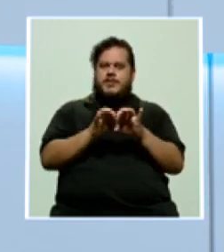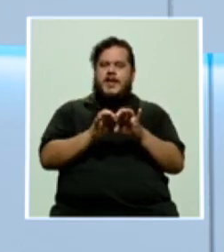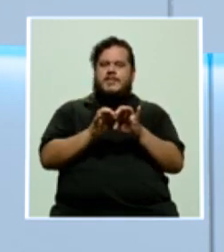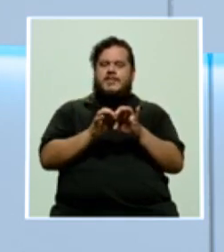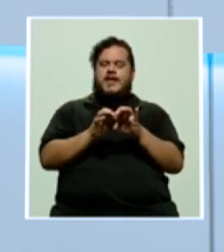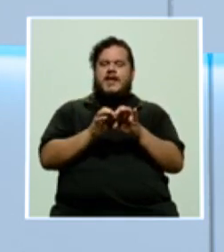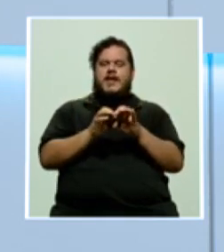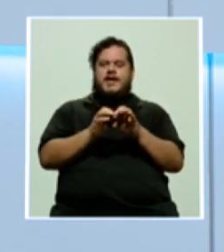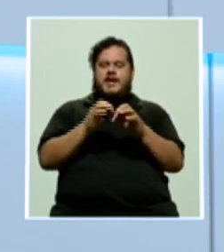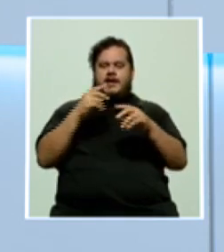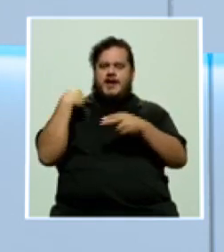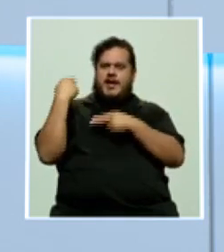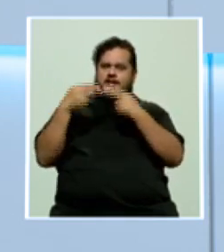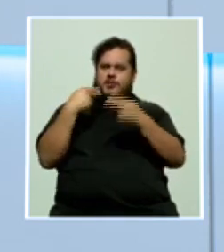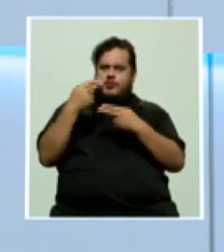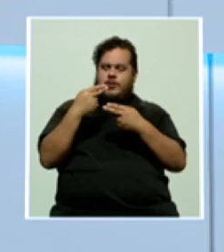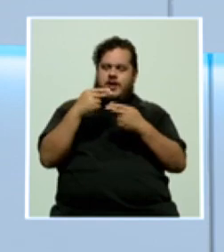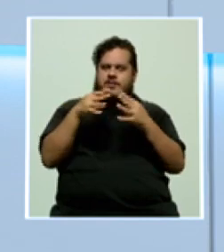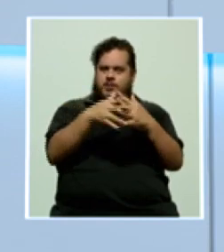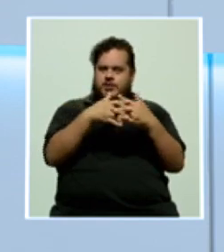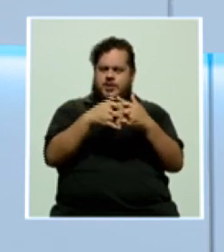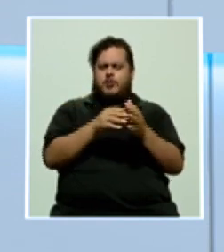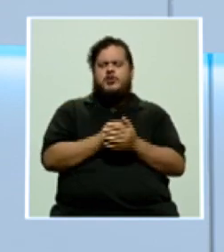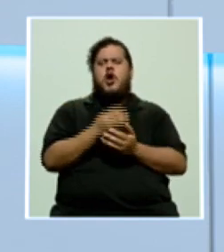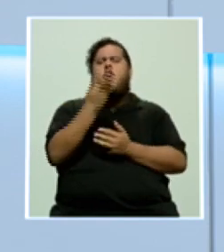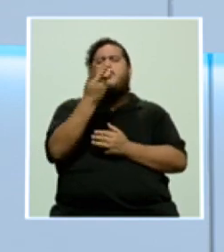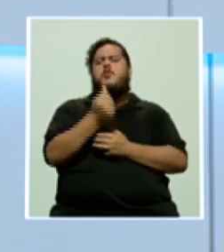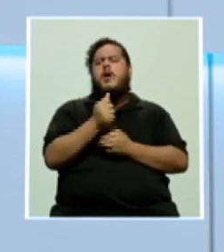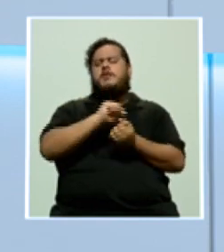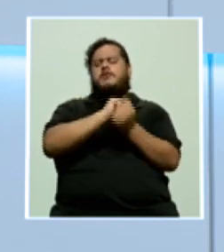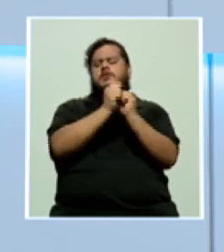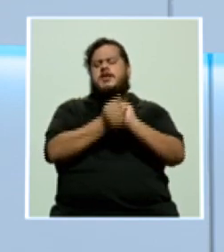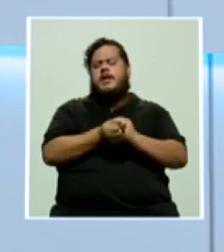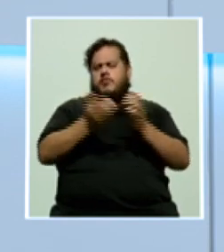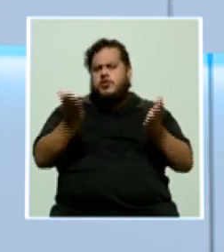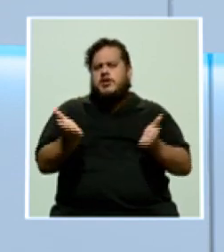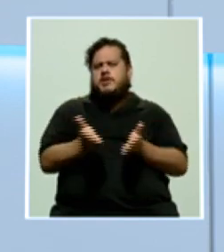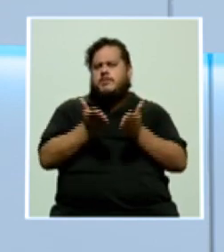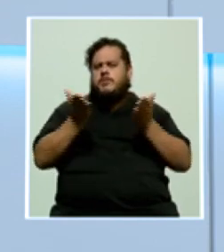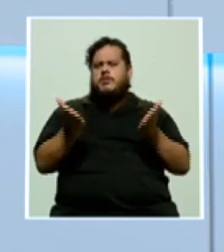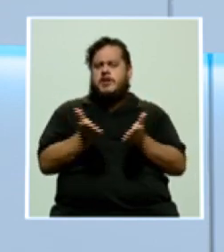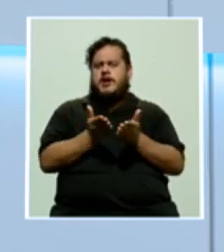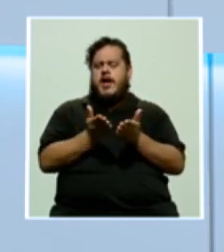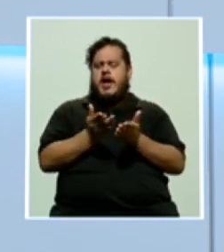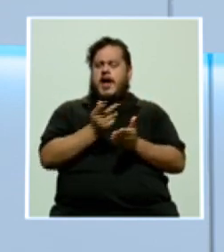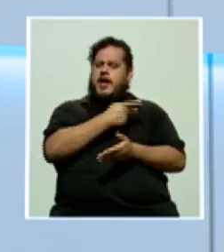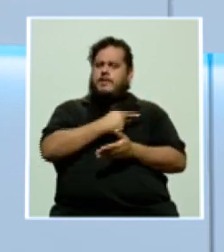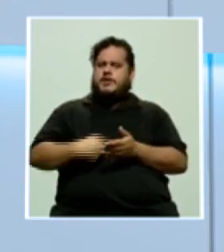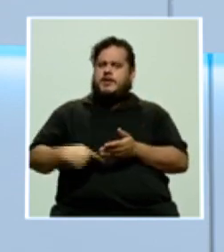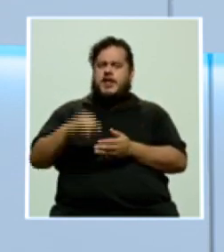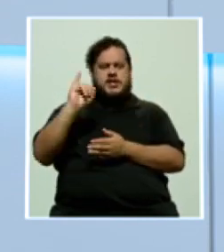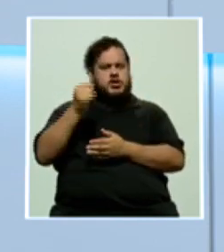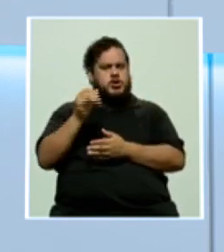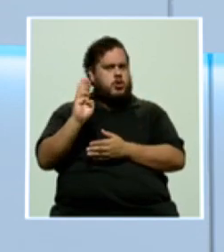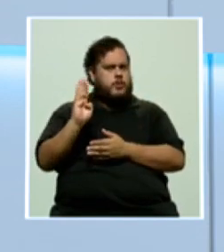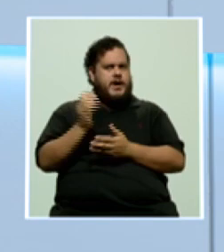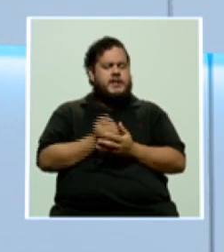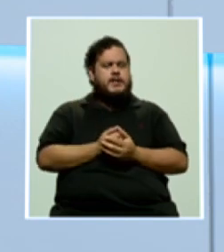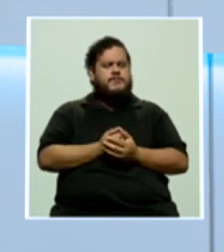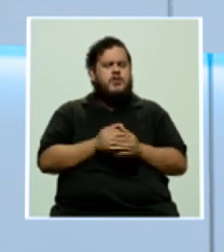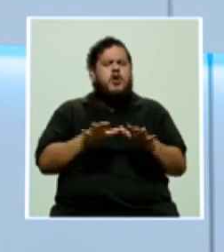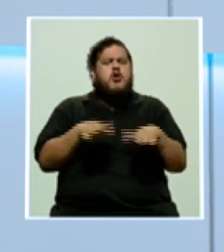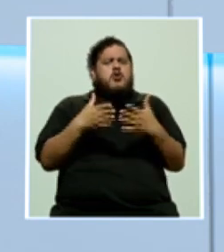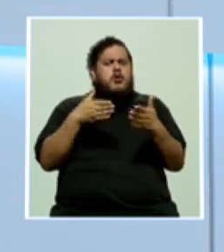historia de los Estados Unidos. ¿Cuántos cambios impulsará finalmente el presidente Joe Biden?